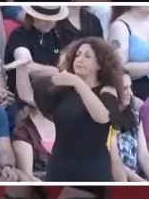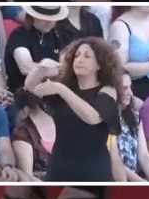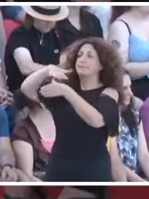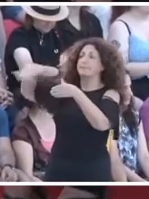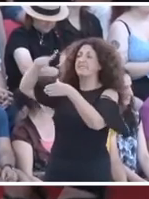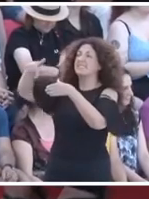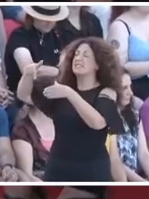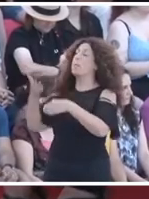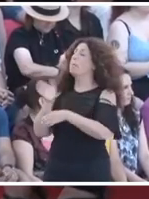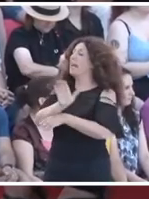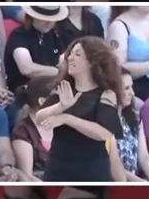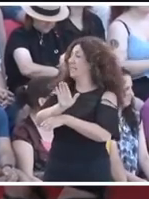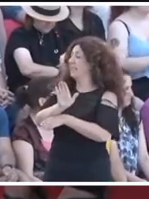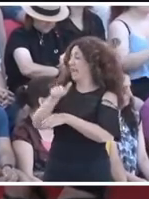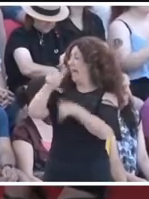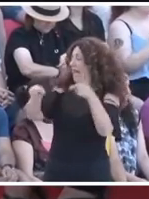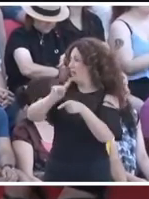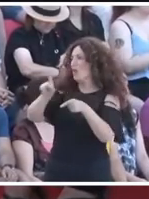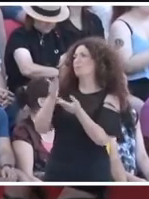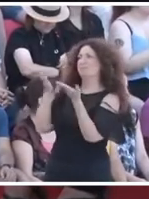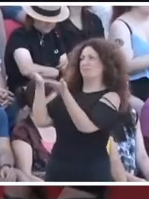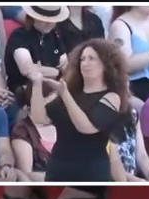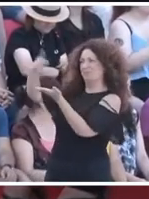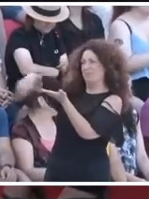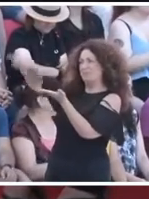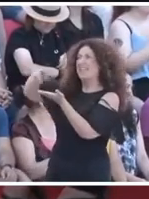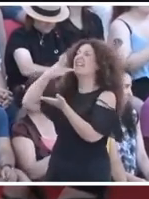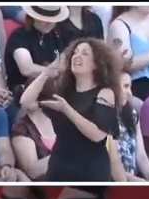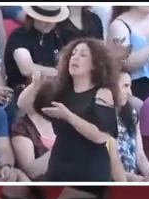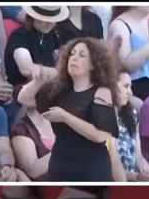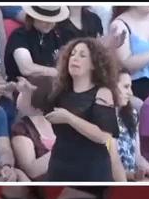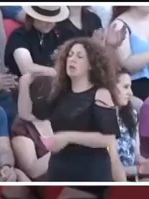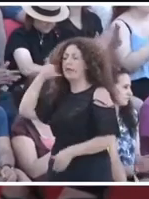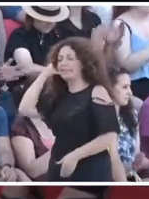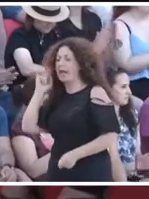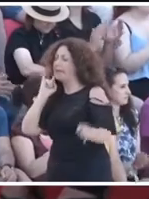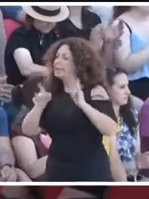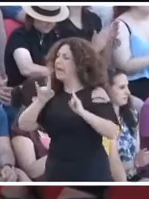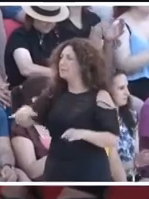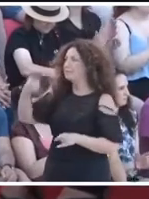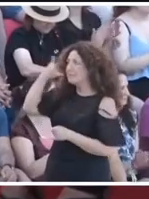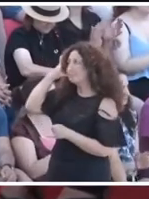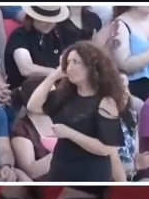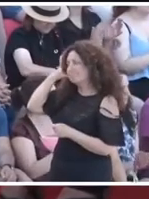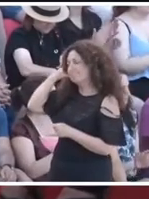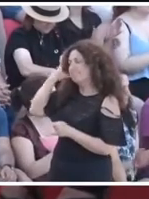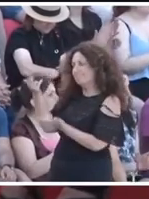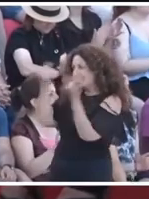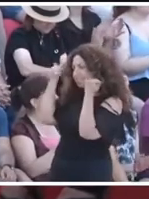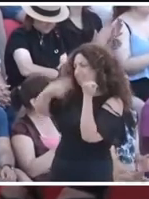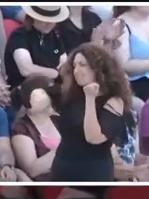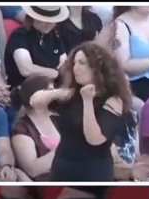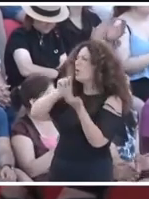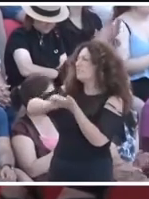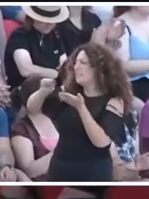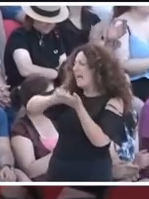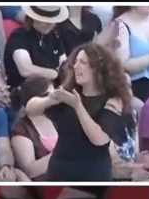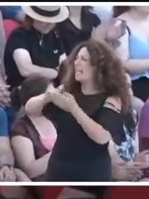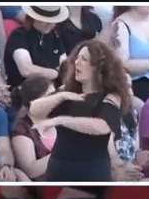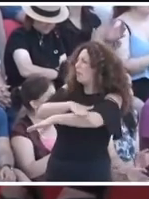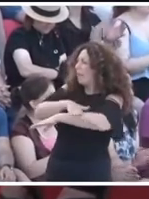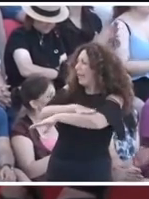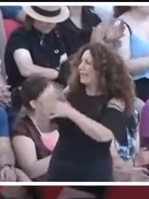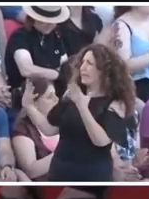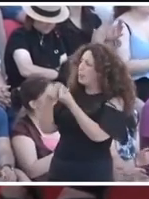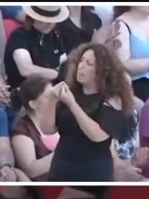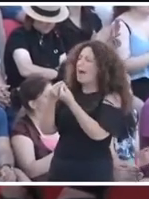elecciones, esa gente que siempre puede levantar el teléfono y le coge el teléfono a un secretario de Estado o una ministra y